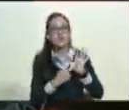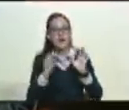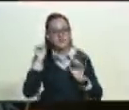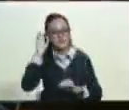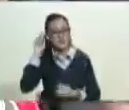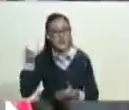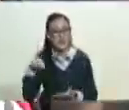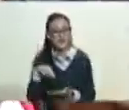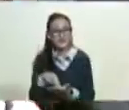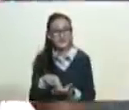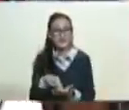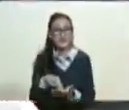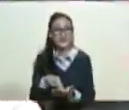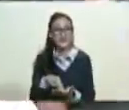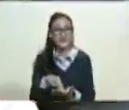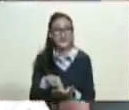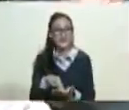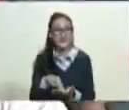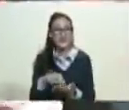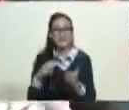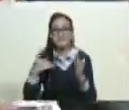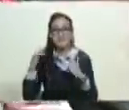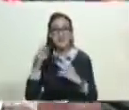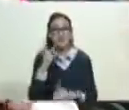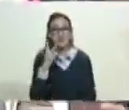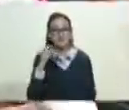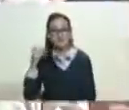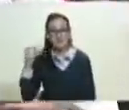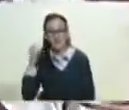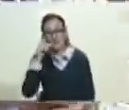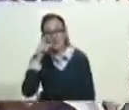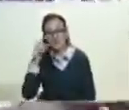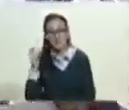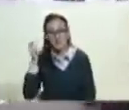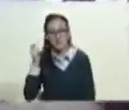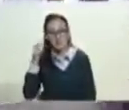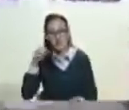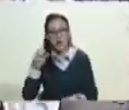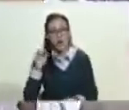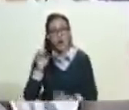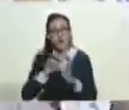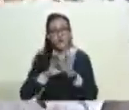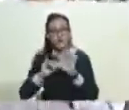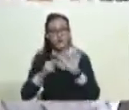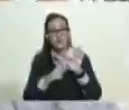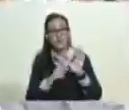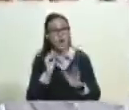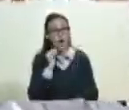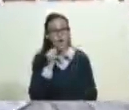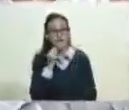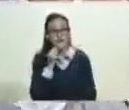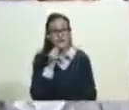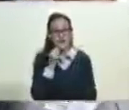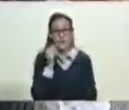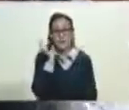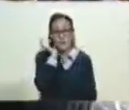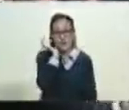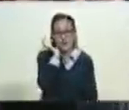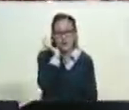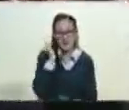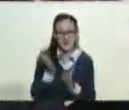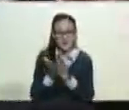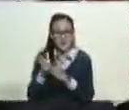Asamblea Nacional Constituyente, donde más de 200 constituyentes son jóvenes. A las mujeres, a